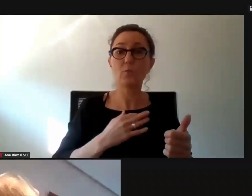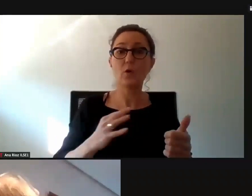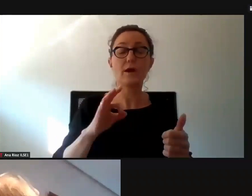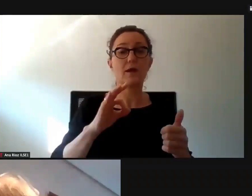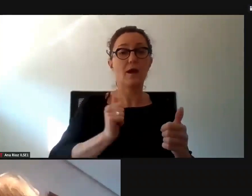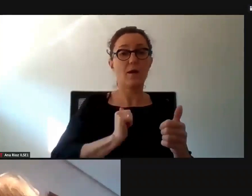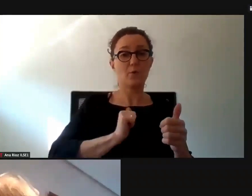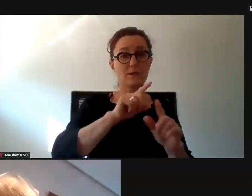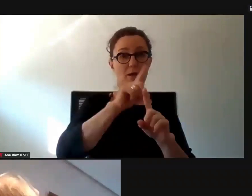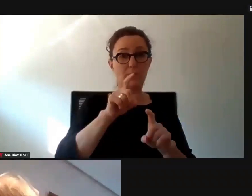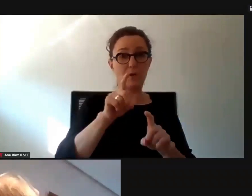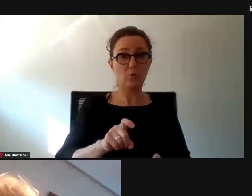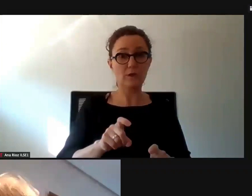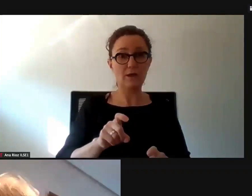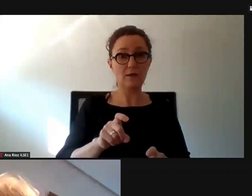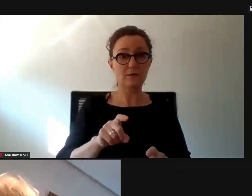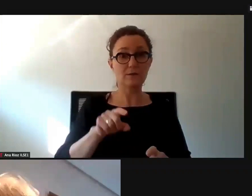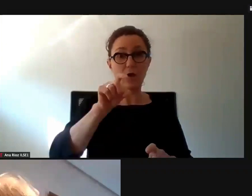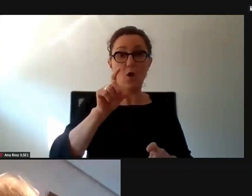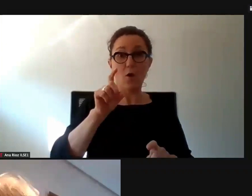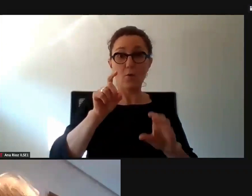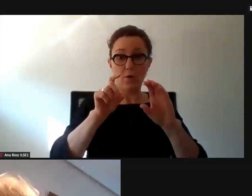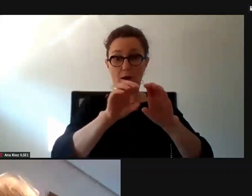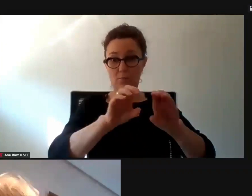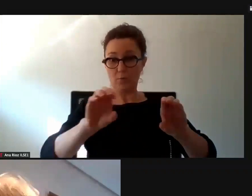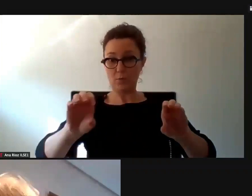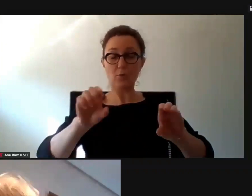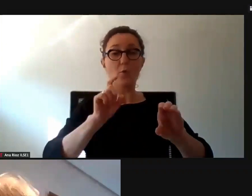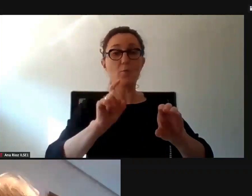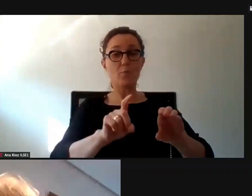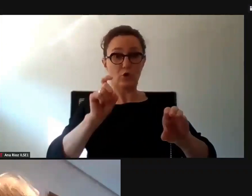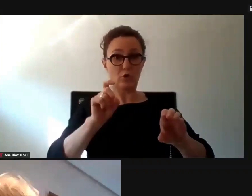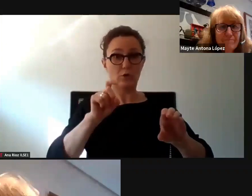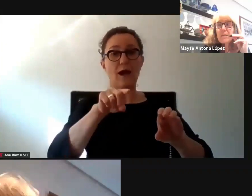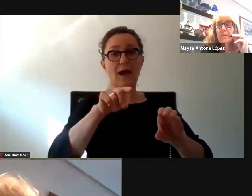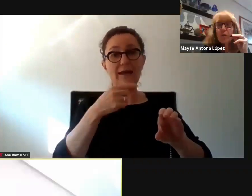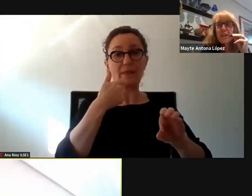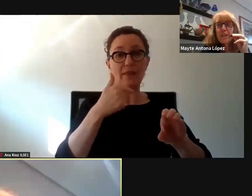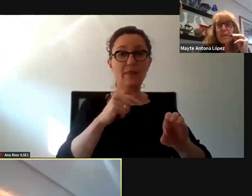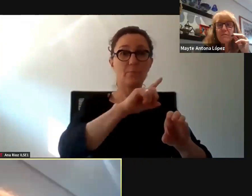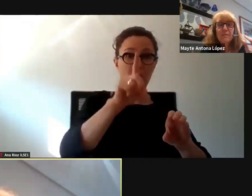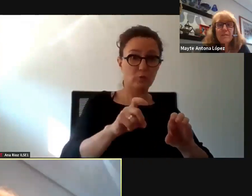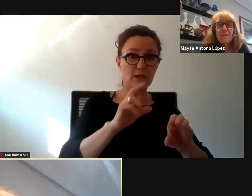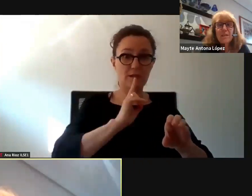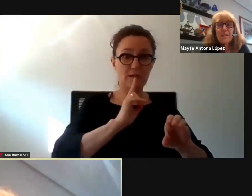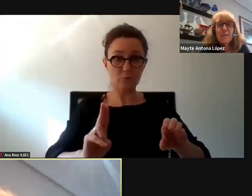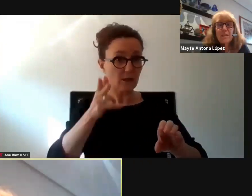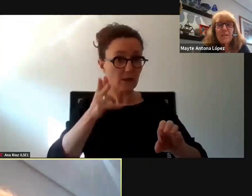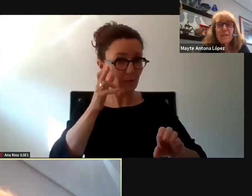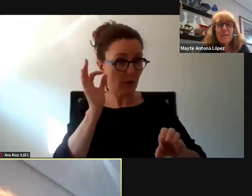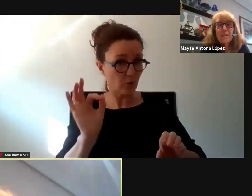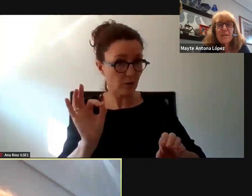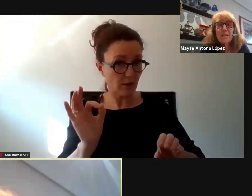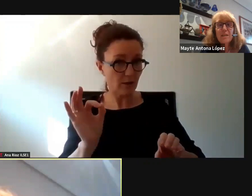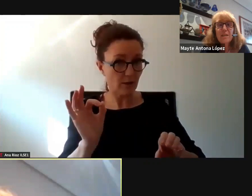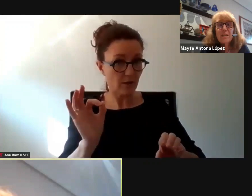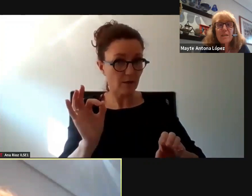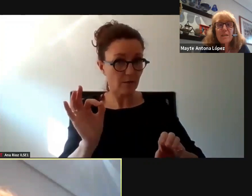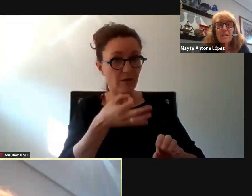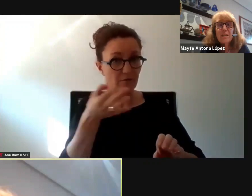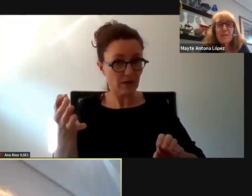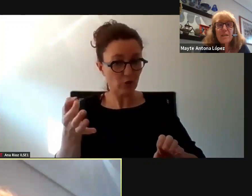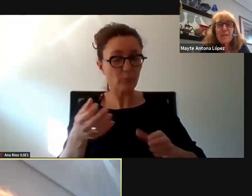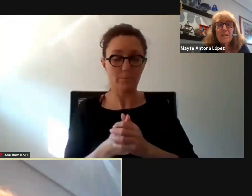a través de un botón que pone preguntas y respuestas. Gracias. Ahora se me oye. Se me oye